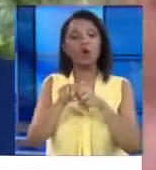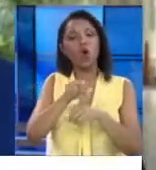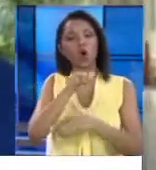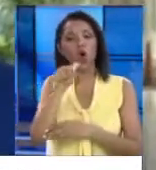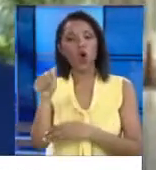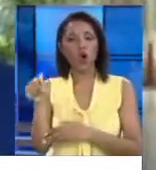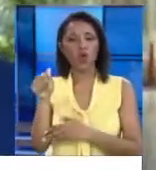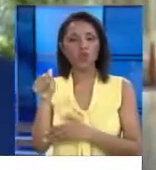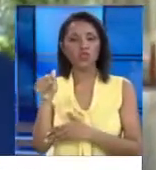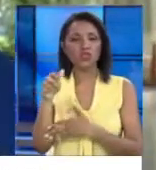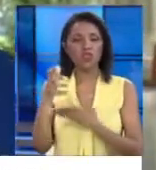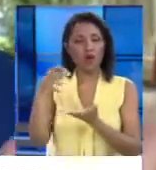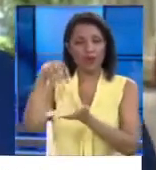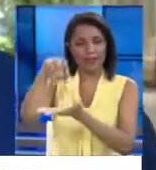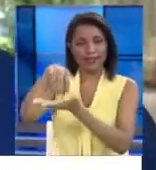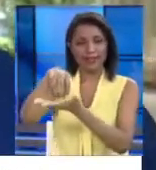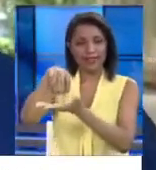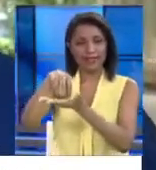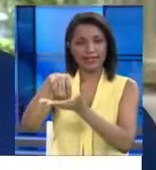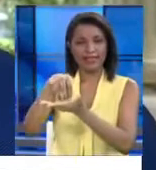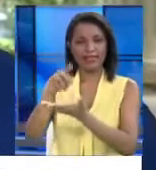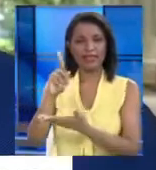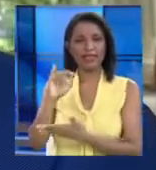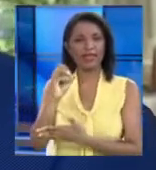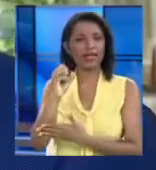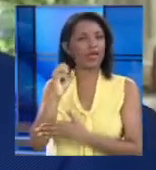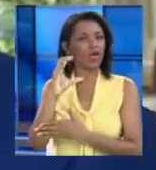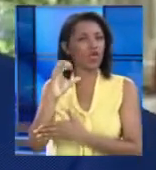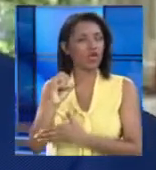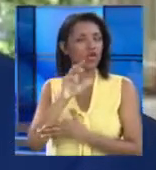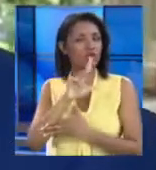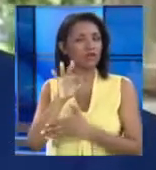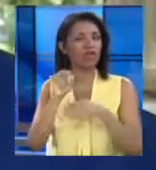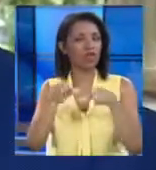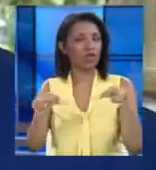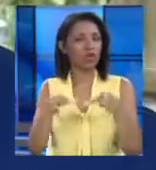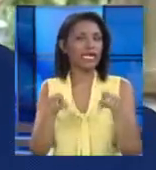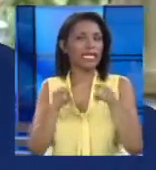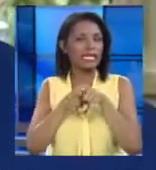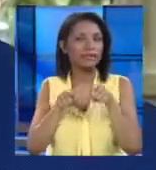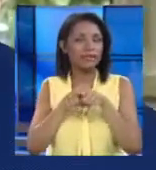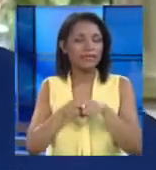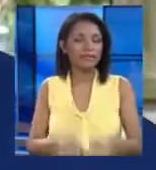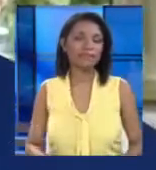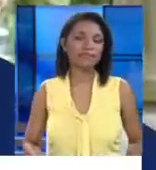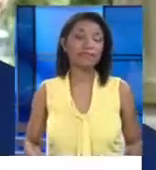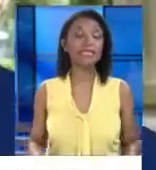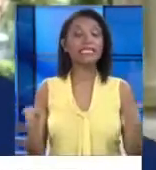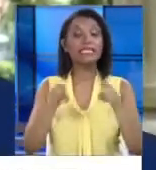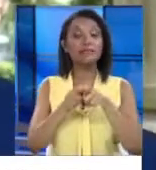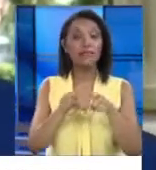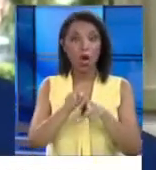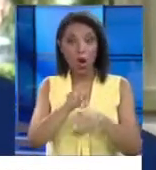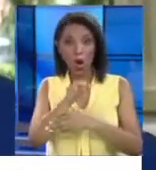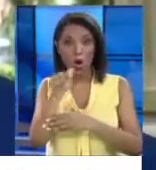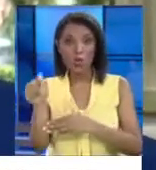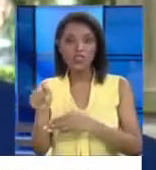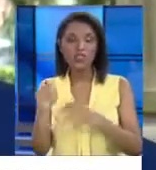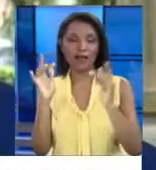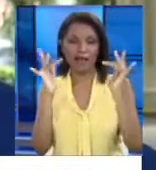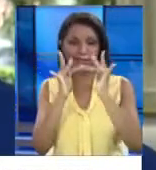Tribunal Electoral, como los que tiene aquí atrás, y que tienen en 39 lugares a nivel nacional. Y adicional, utilizando la